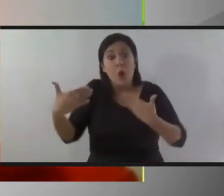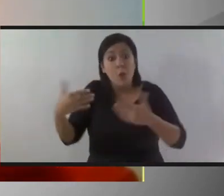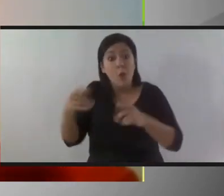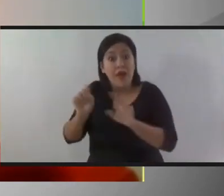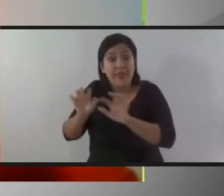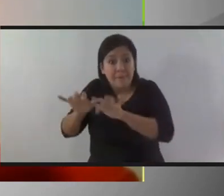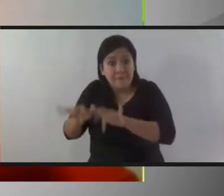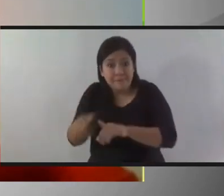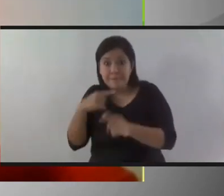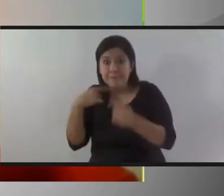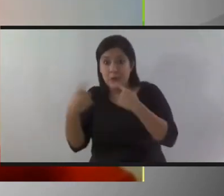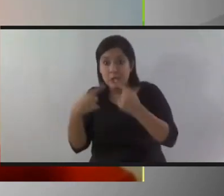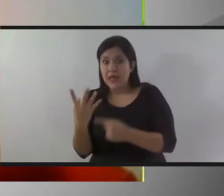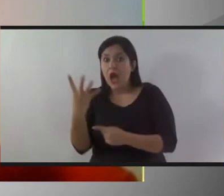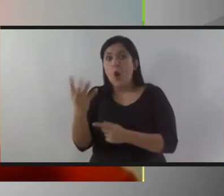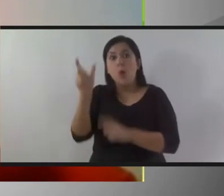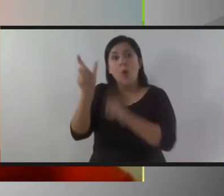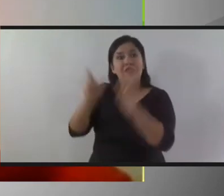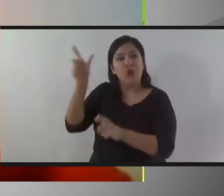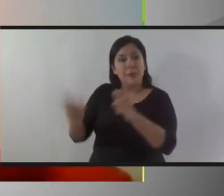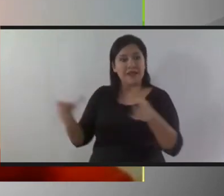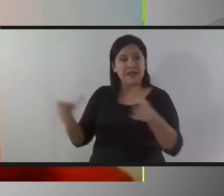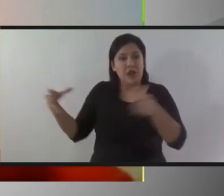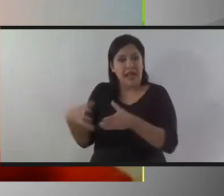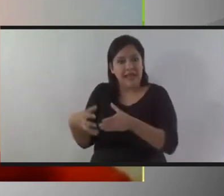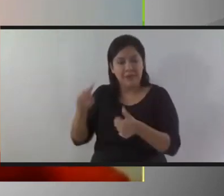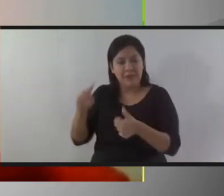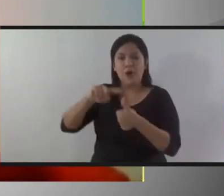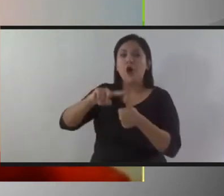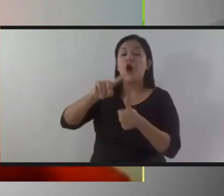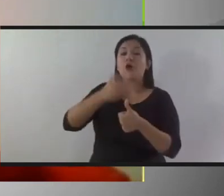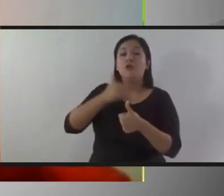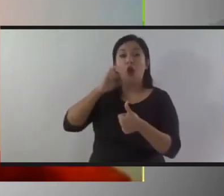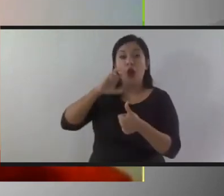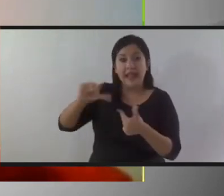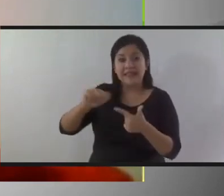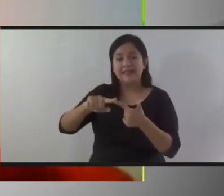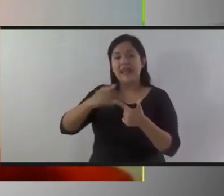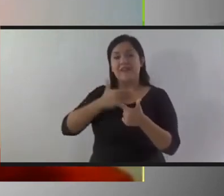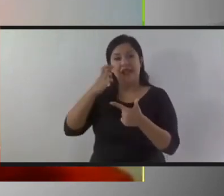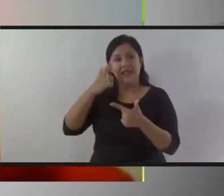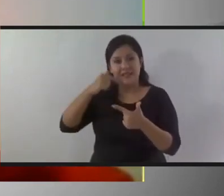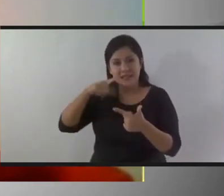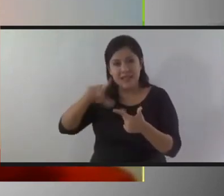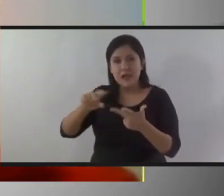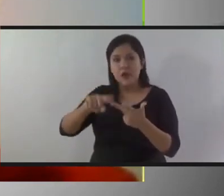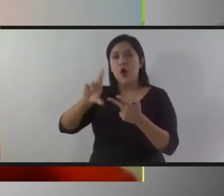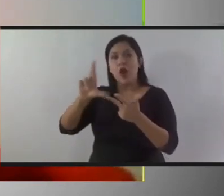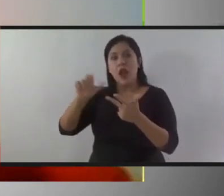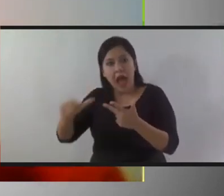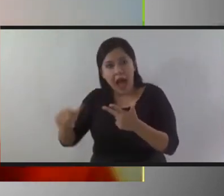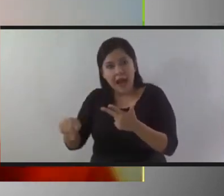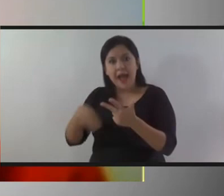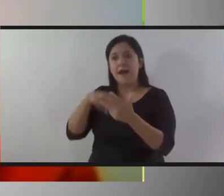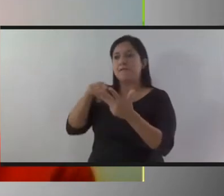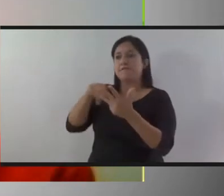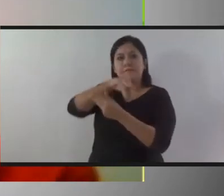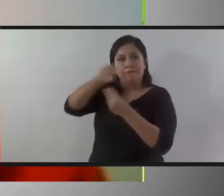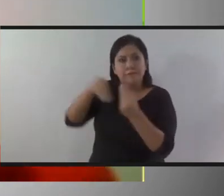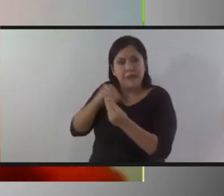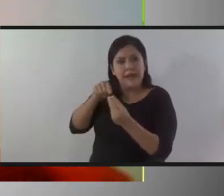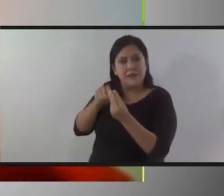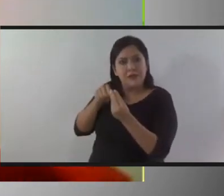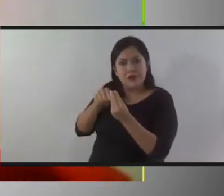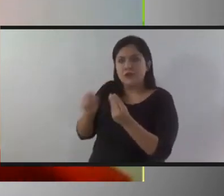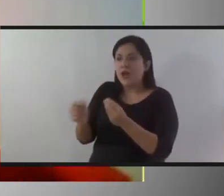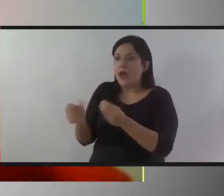de nuestro equipo, Florencia Fulana, Lara Goldberg, Majo Campero y Francisco Fernández Romero, los retomarán y los